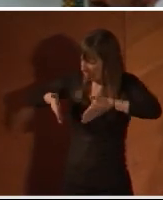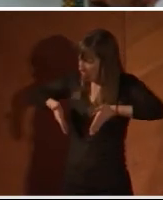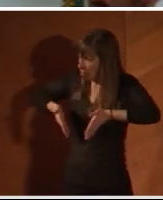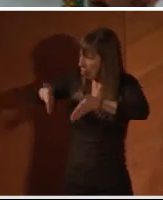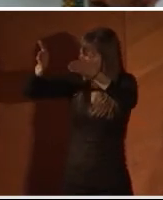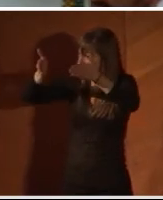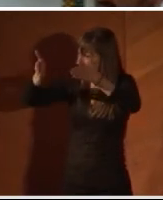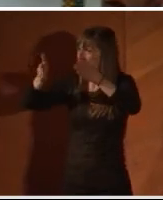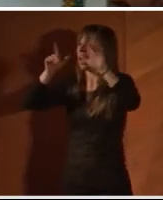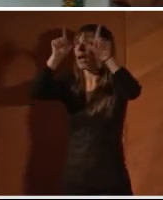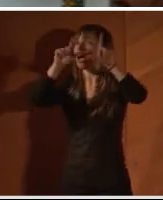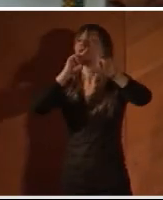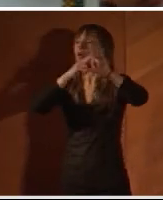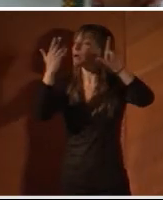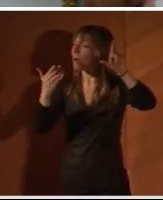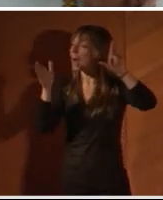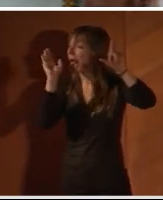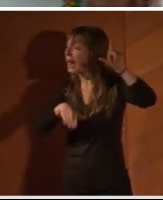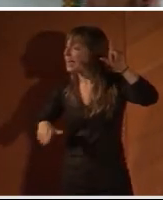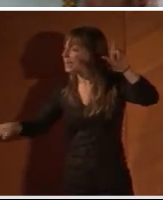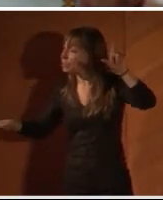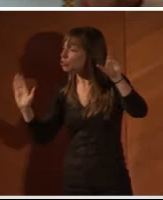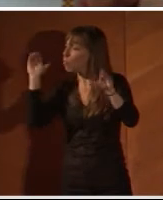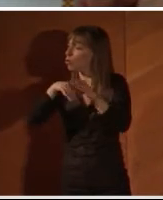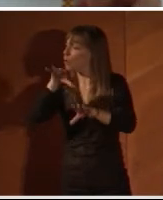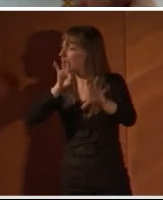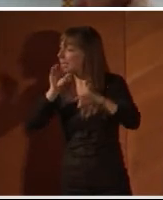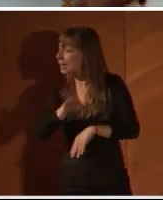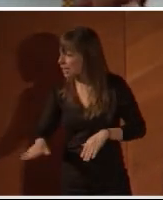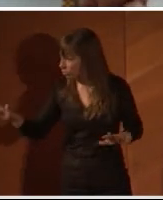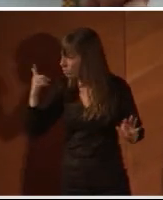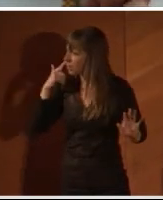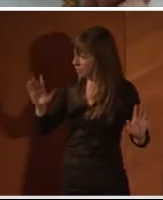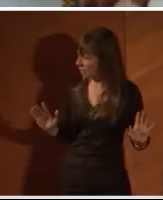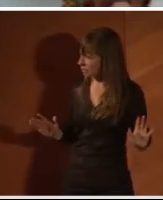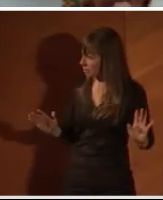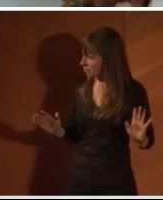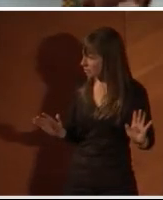nombre que votaron los niños. Fue una participación en la que, bueno, a través